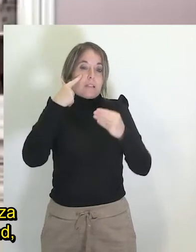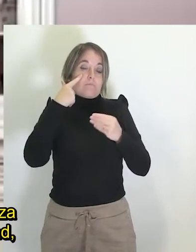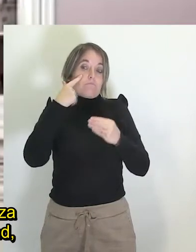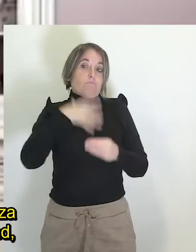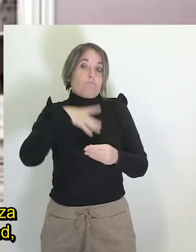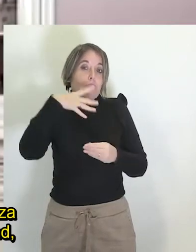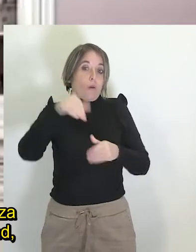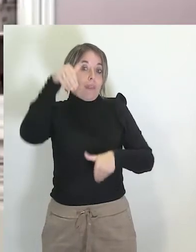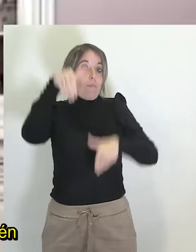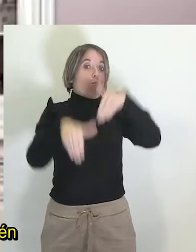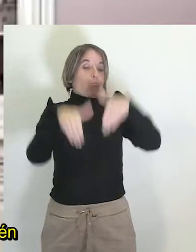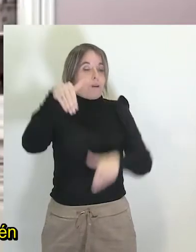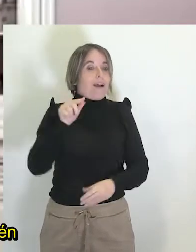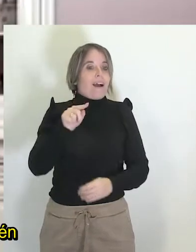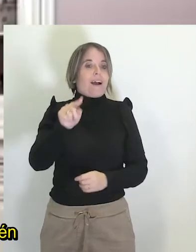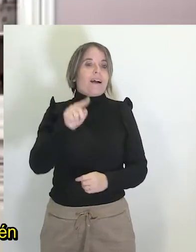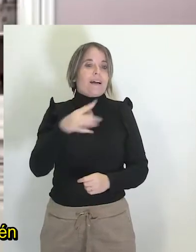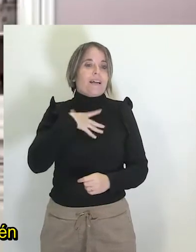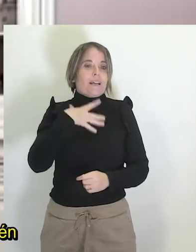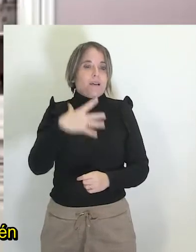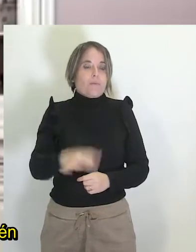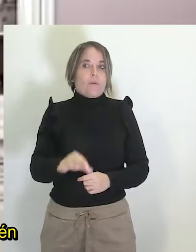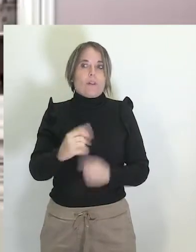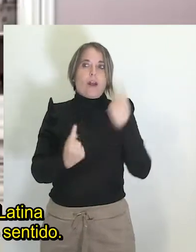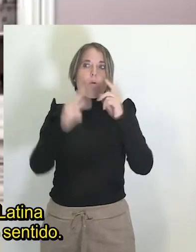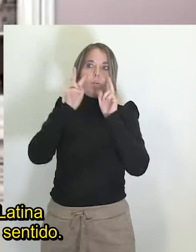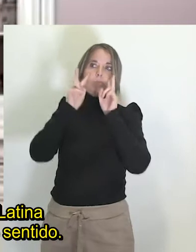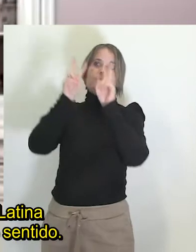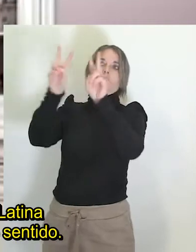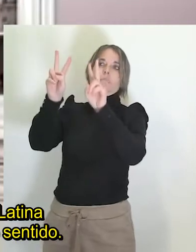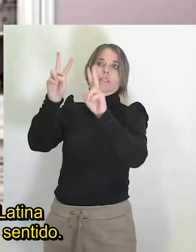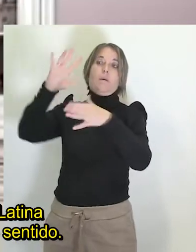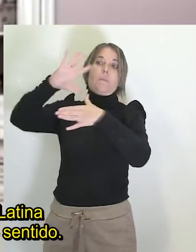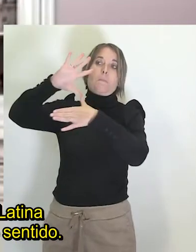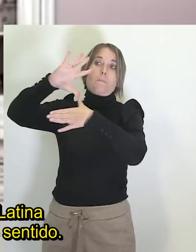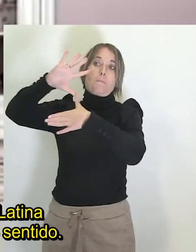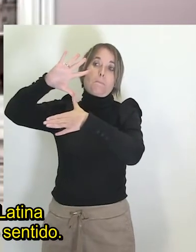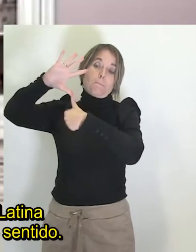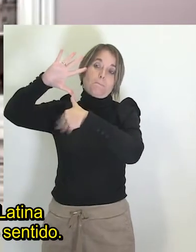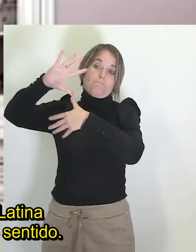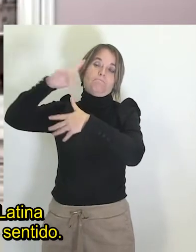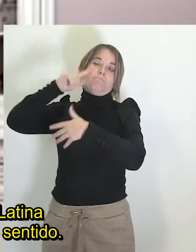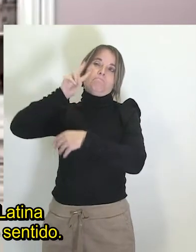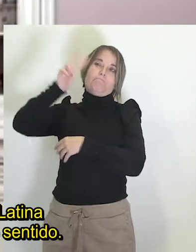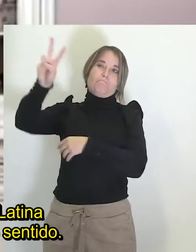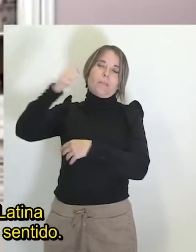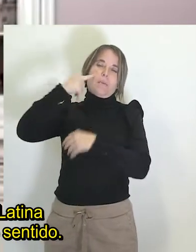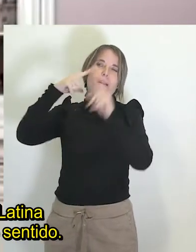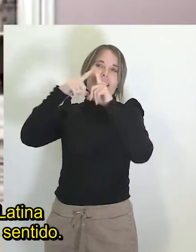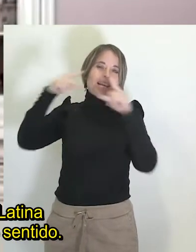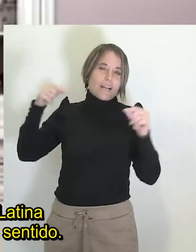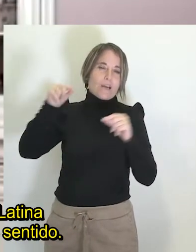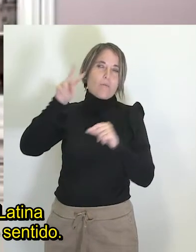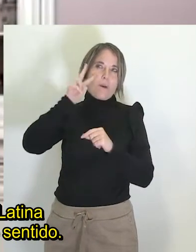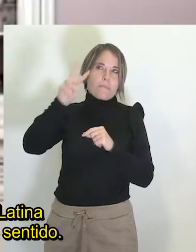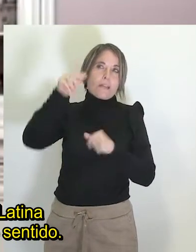en esa posibilidad, porque igual es cuando algunas miran también desde otros países de América Latina y desde fuera a